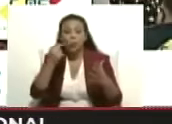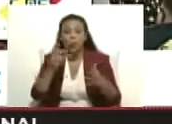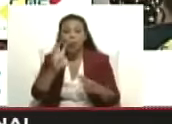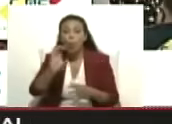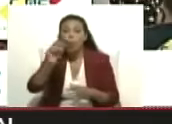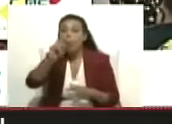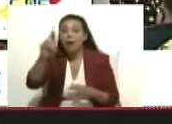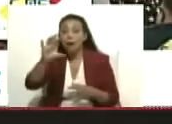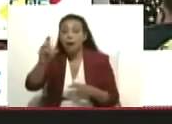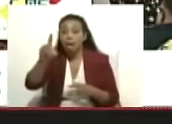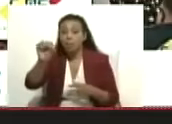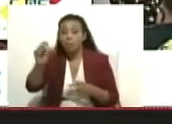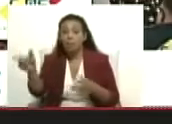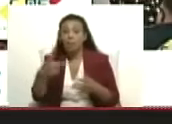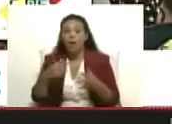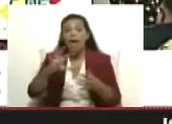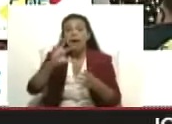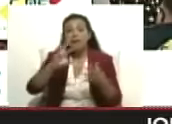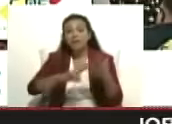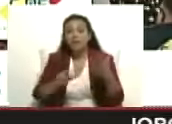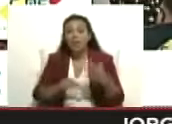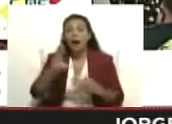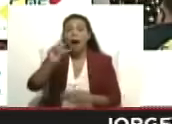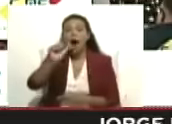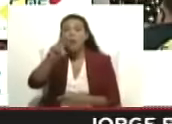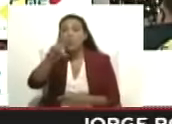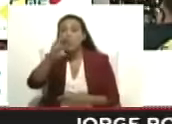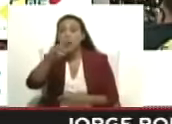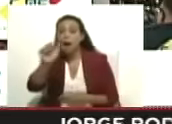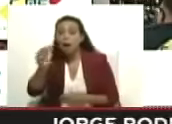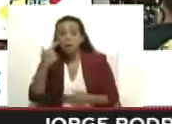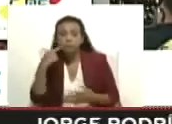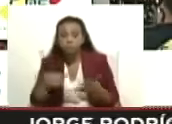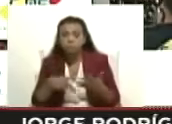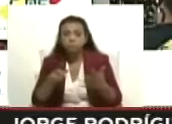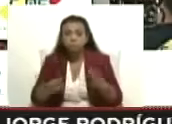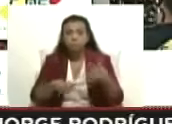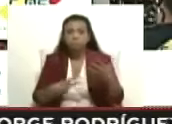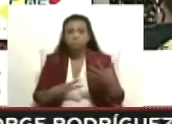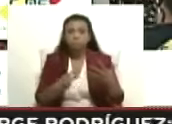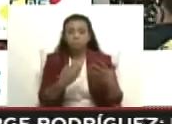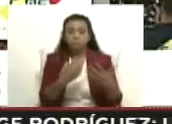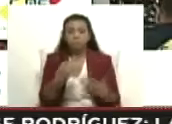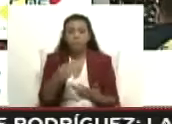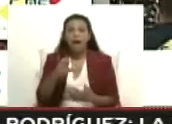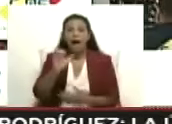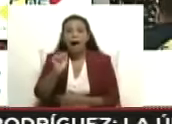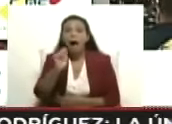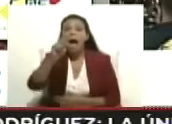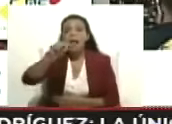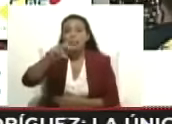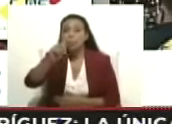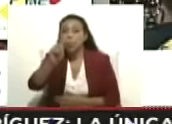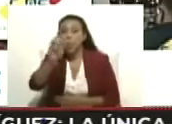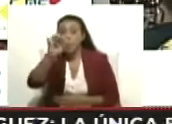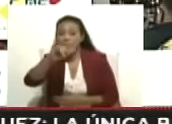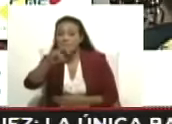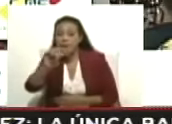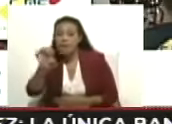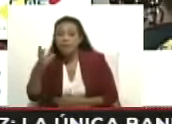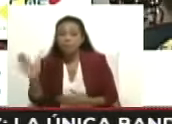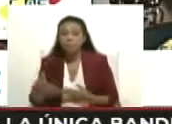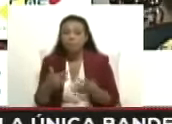Conrado Pérez. Rectora Aura Rosa Hernández. Rectora Antonieta de